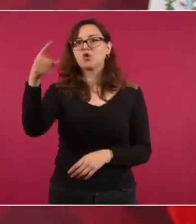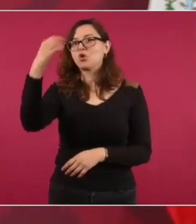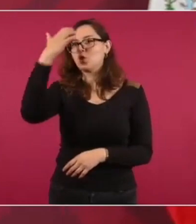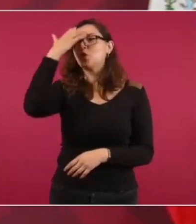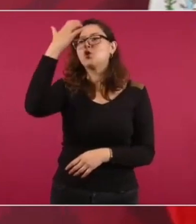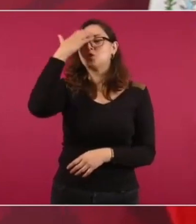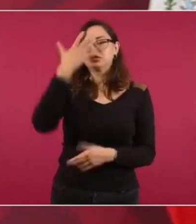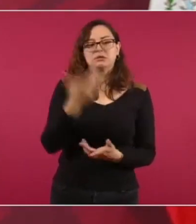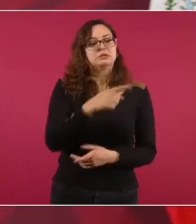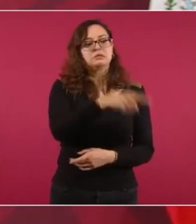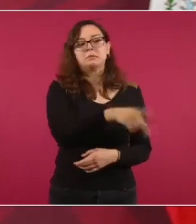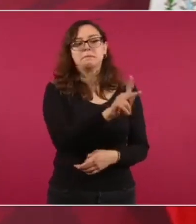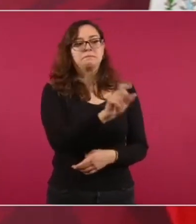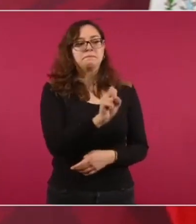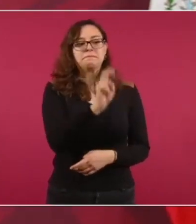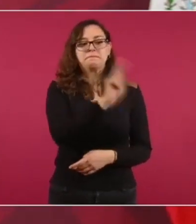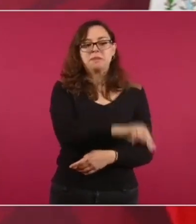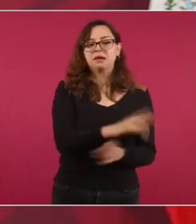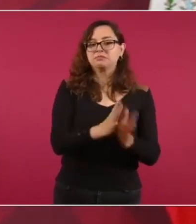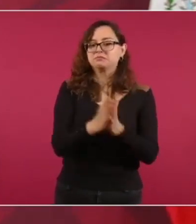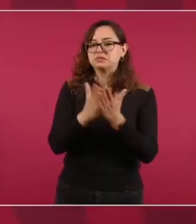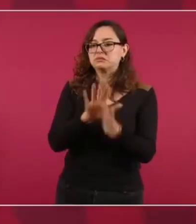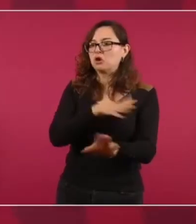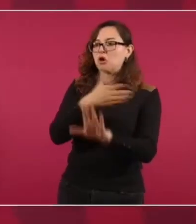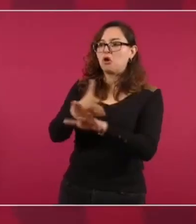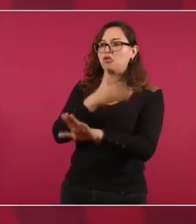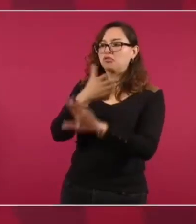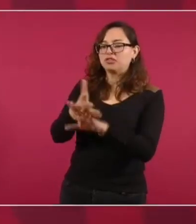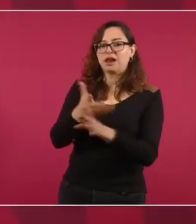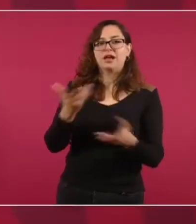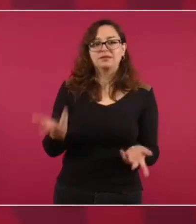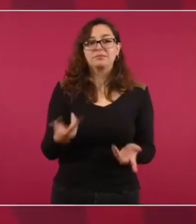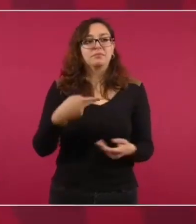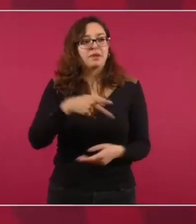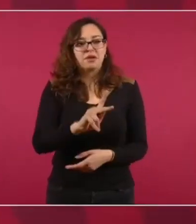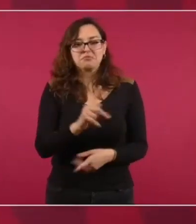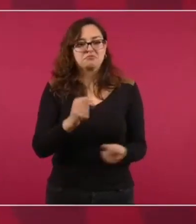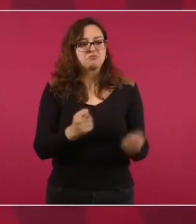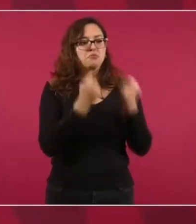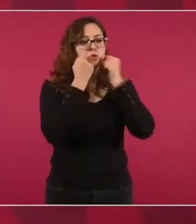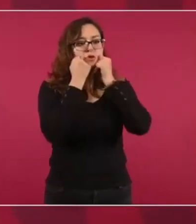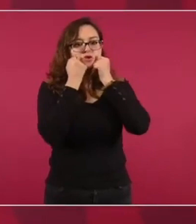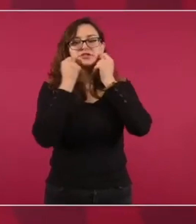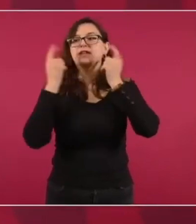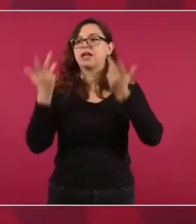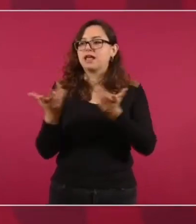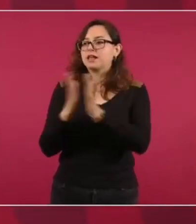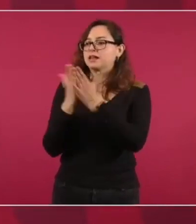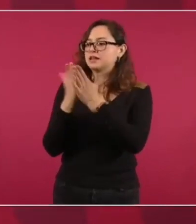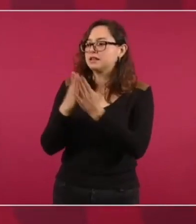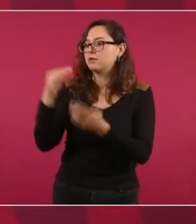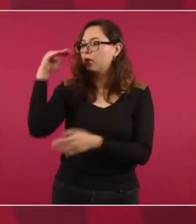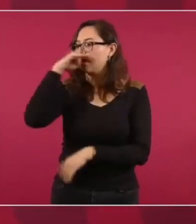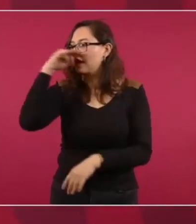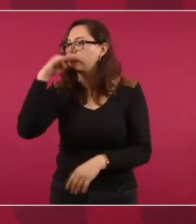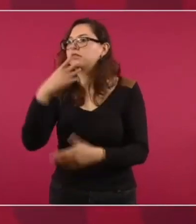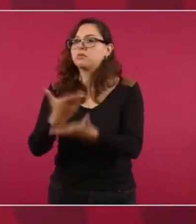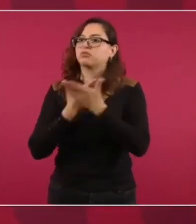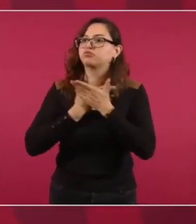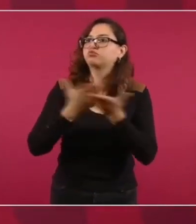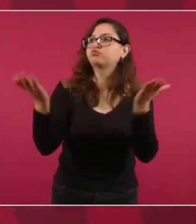de cómo empezaron a entregarse los libros gratuitos de texto para primaria